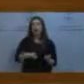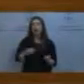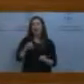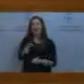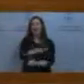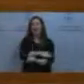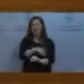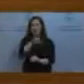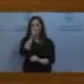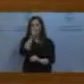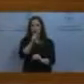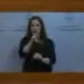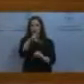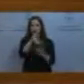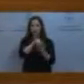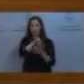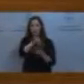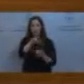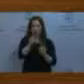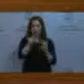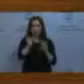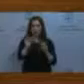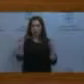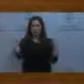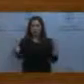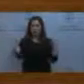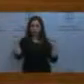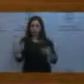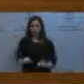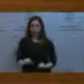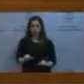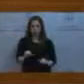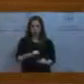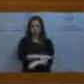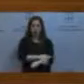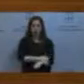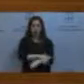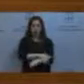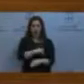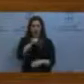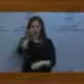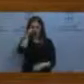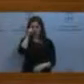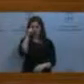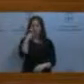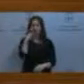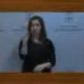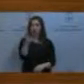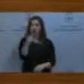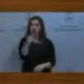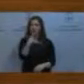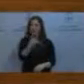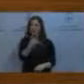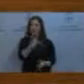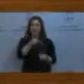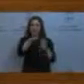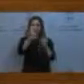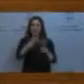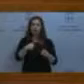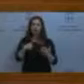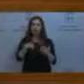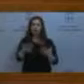pleno gobierno o plena de caída del Gobierno Zapatero, dijo, dice, y lo voy a leer textualmente,